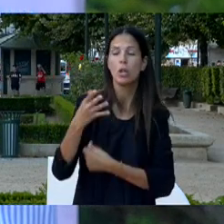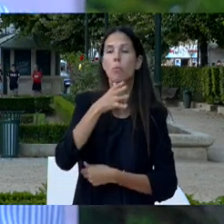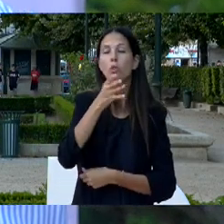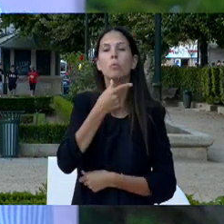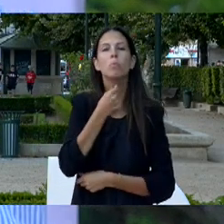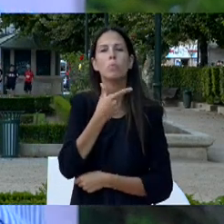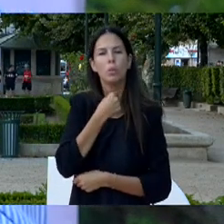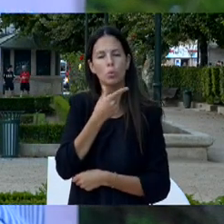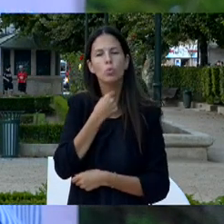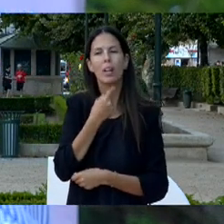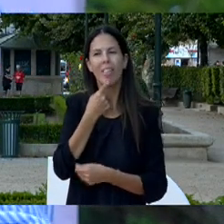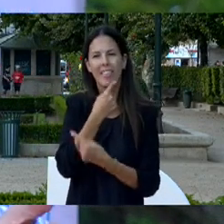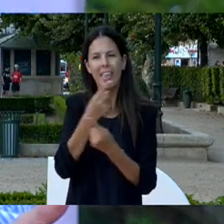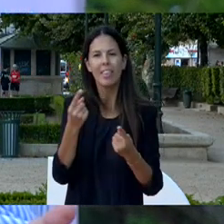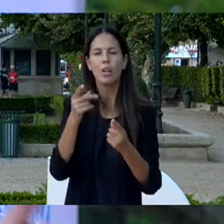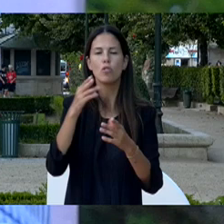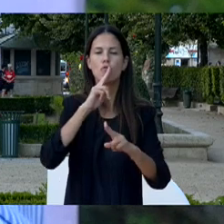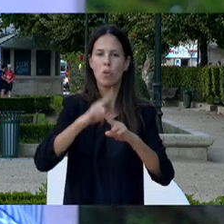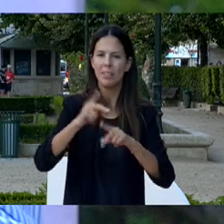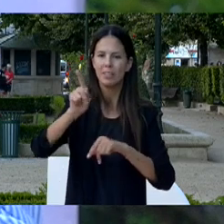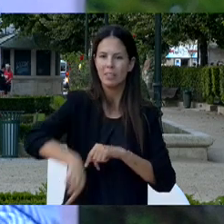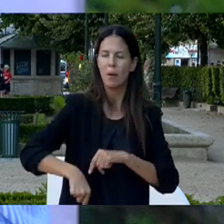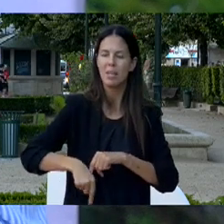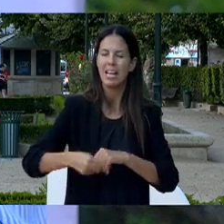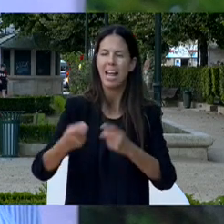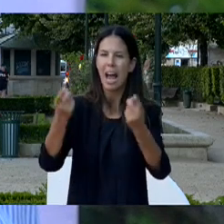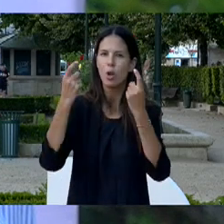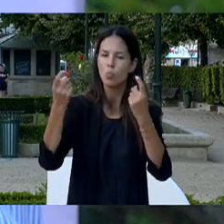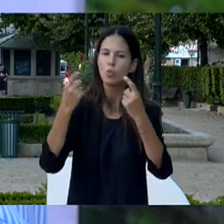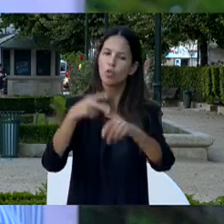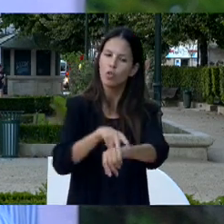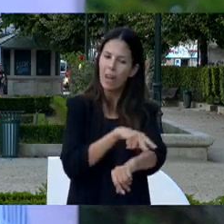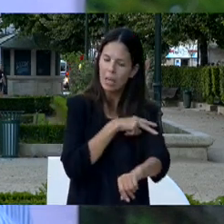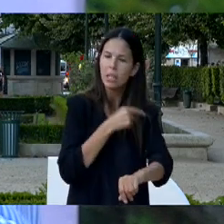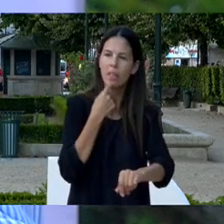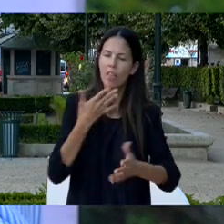hacer público aquí. Hubo también entre los falangistas algún alumno que se le ofreció